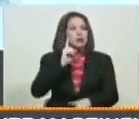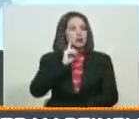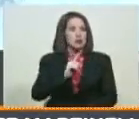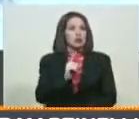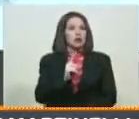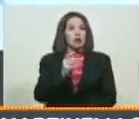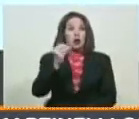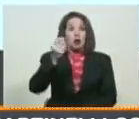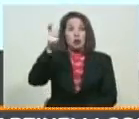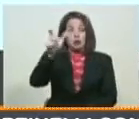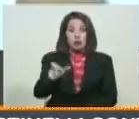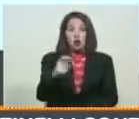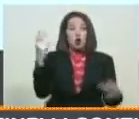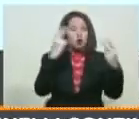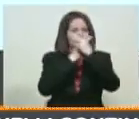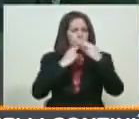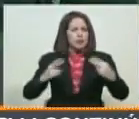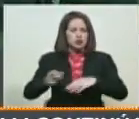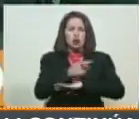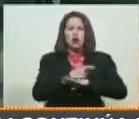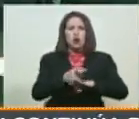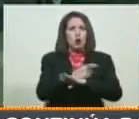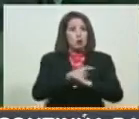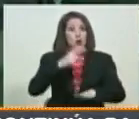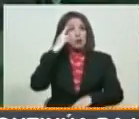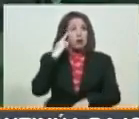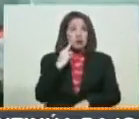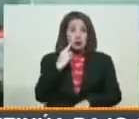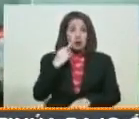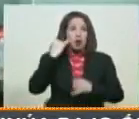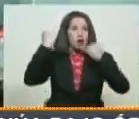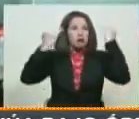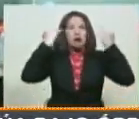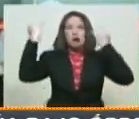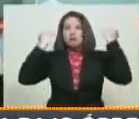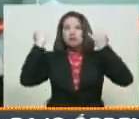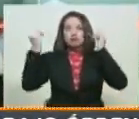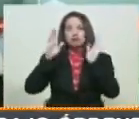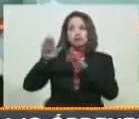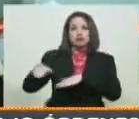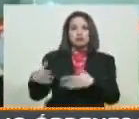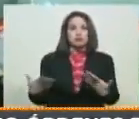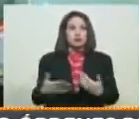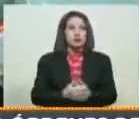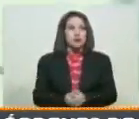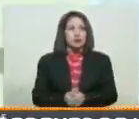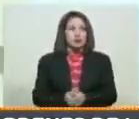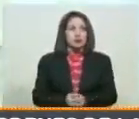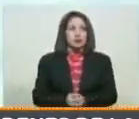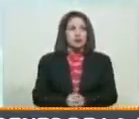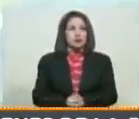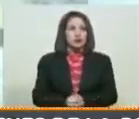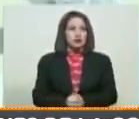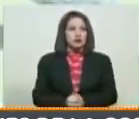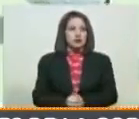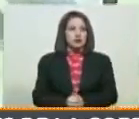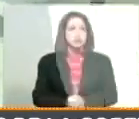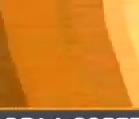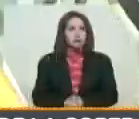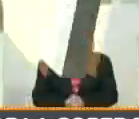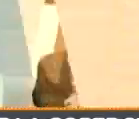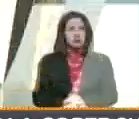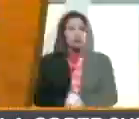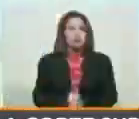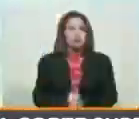también destacó el compromiso del gobierno bolivariano en la batalla de ideas. Desde el Estado Bolívar, Beximán Sol, La Noticia.